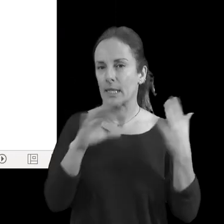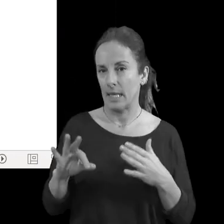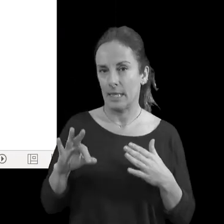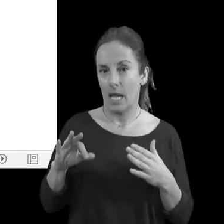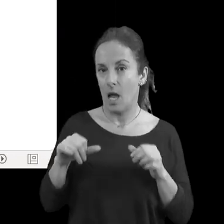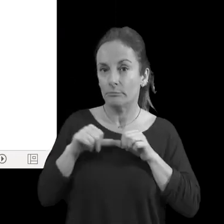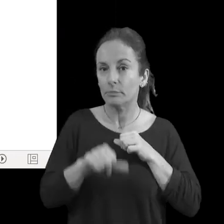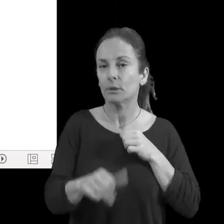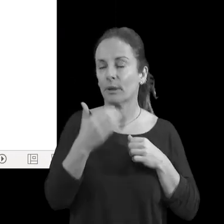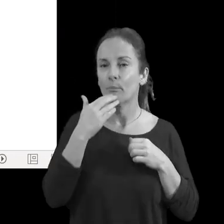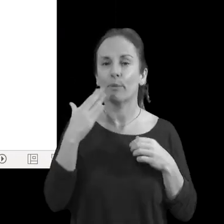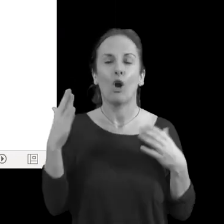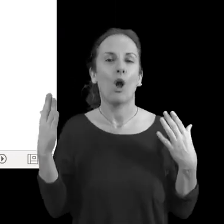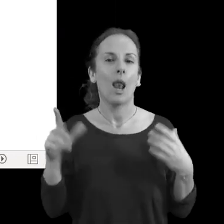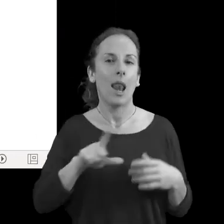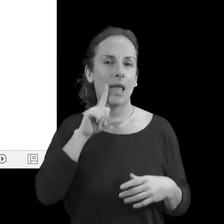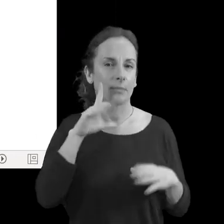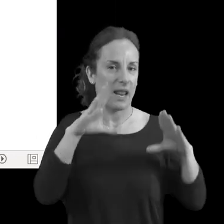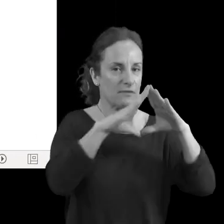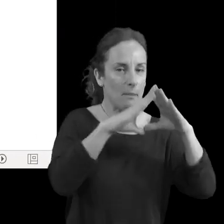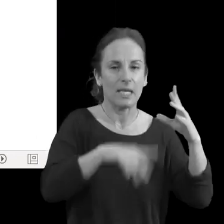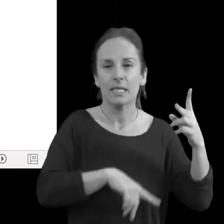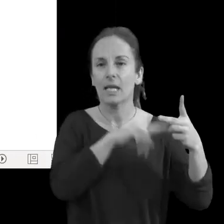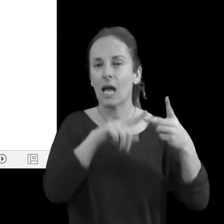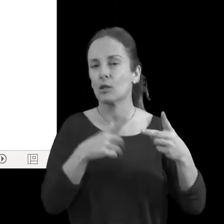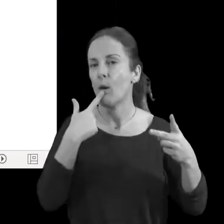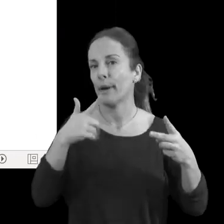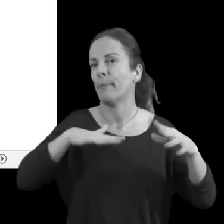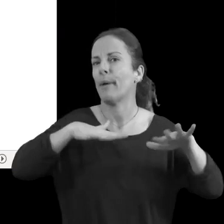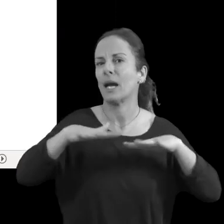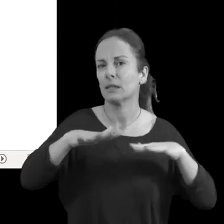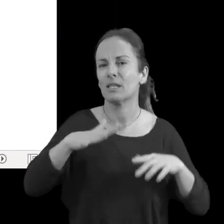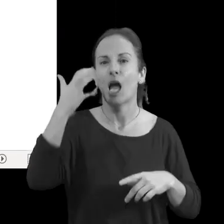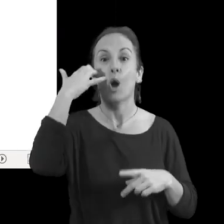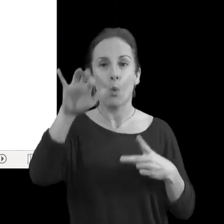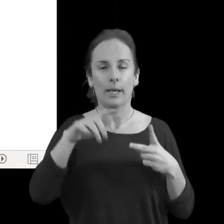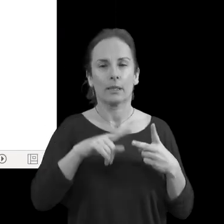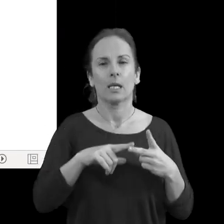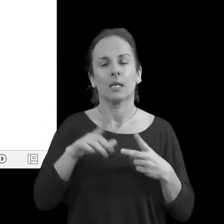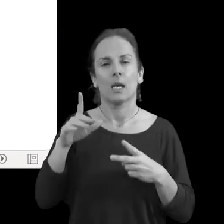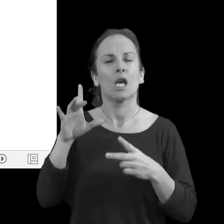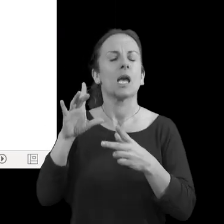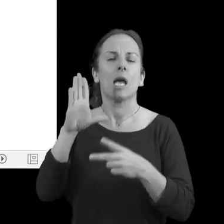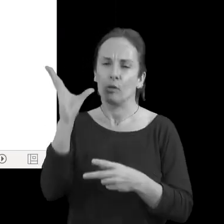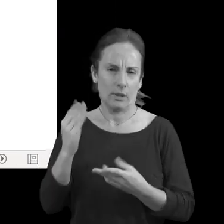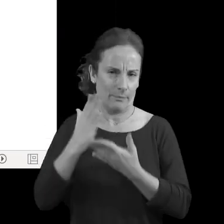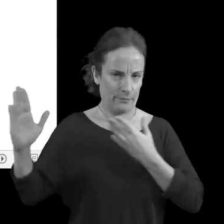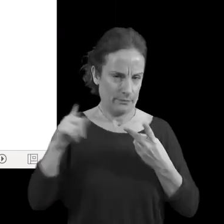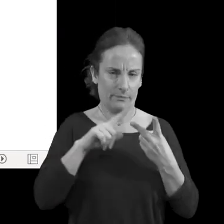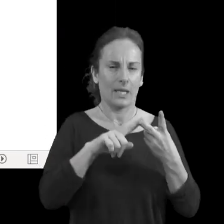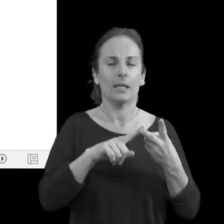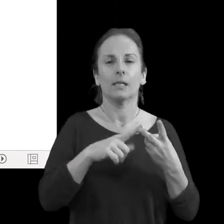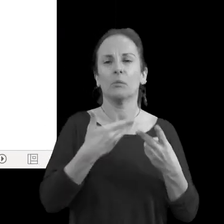las de las lesbianas feministas, las de, por ejemplo, las activistas queer de los 90, que ya ponen en primera línea mucho más la